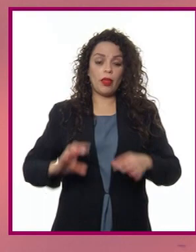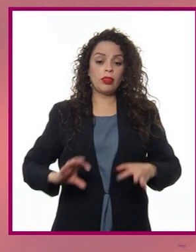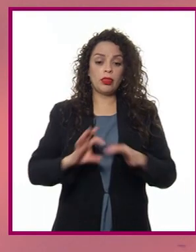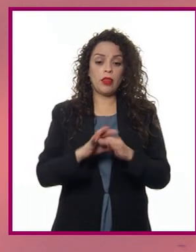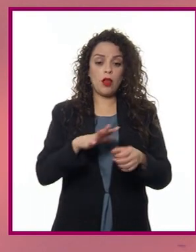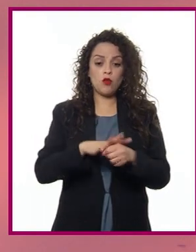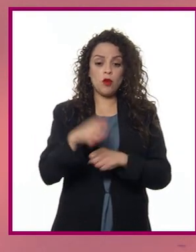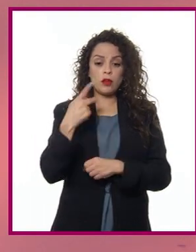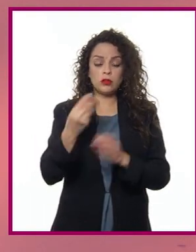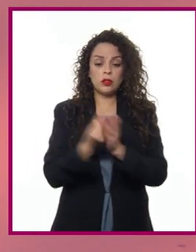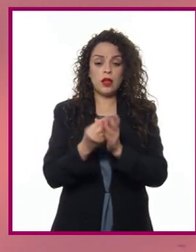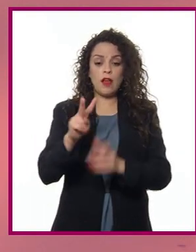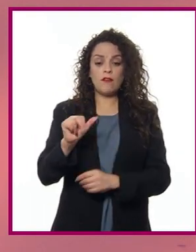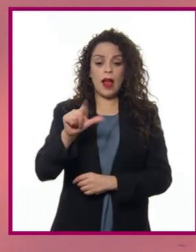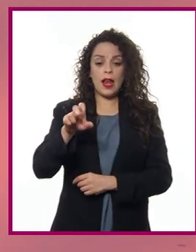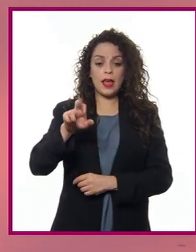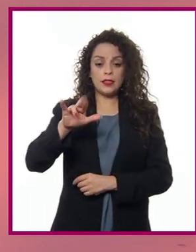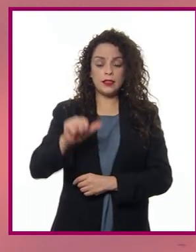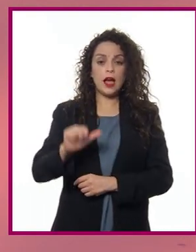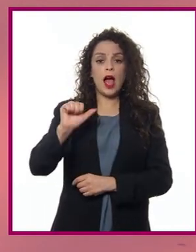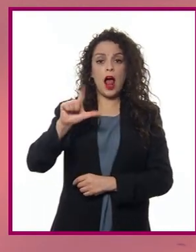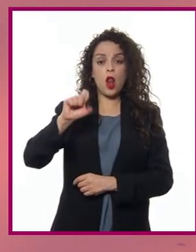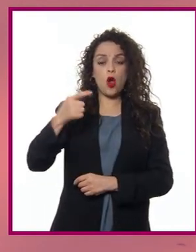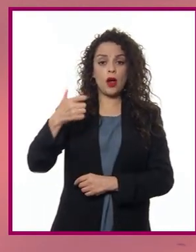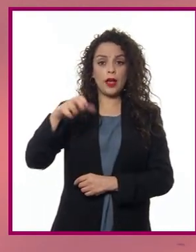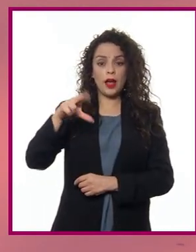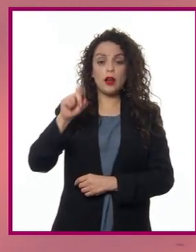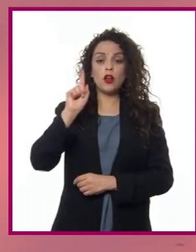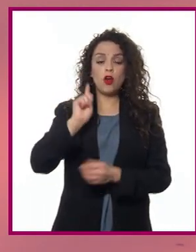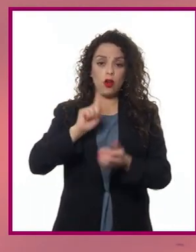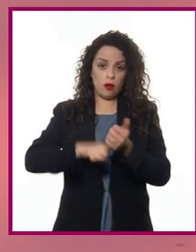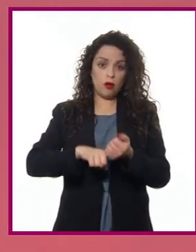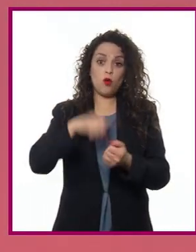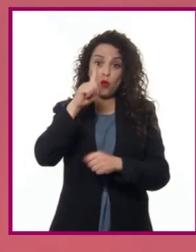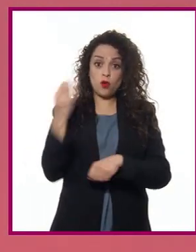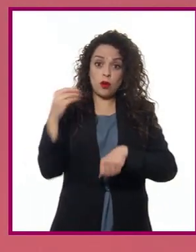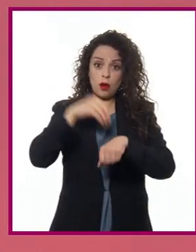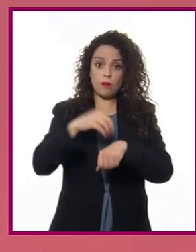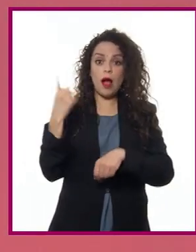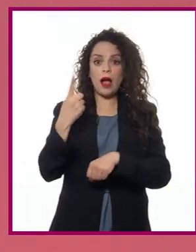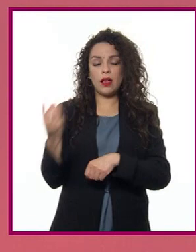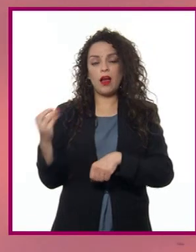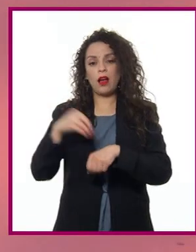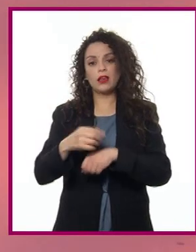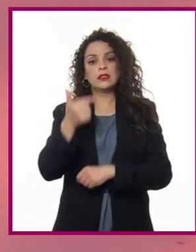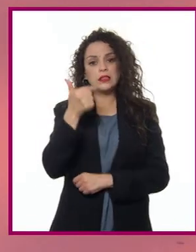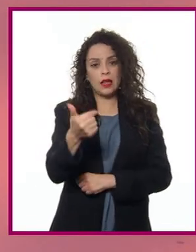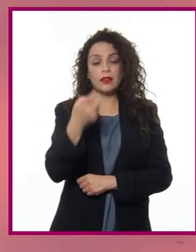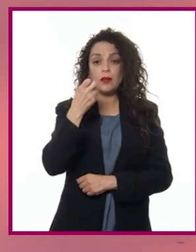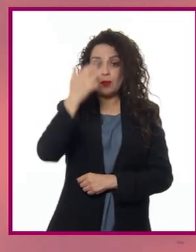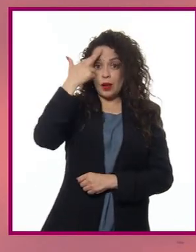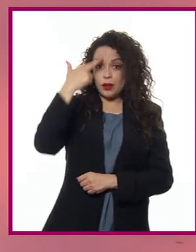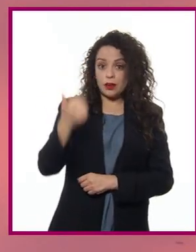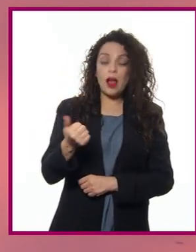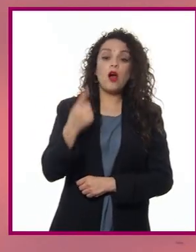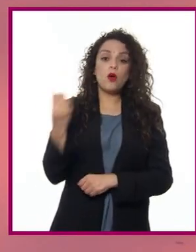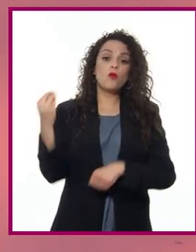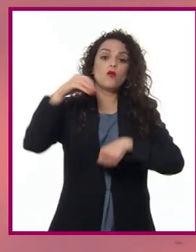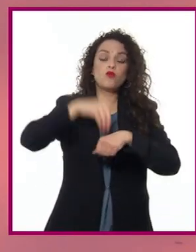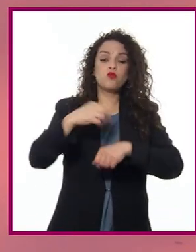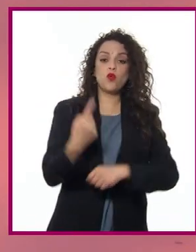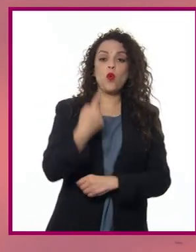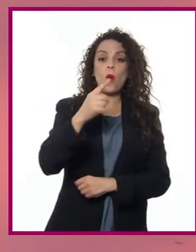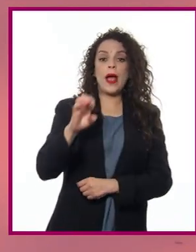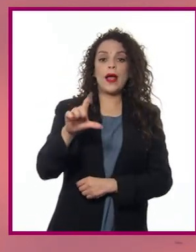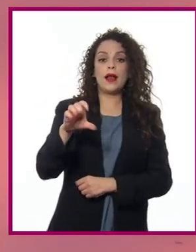un halógeno le es más fácil ganar un electrón que perder 7, por lo que al formar compuestos tiende a ganar un electrón y por